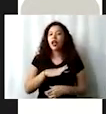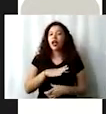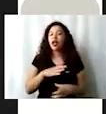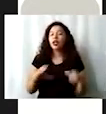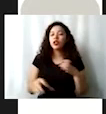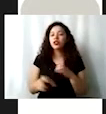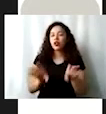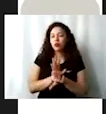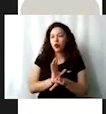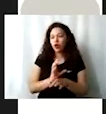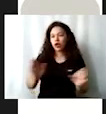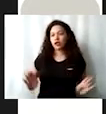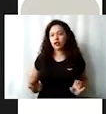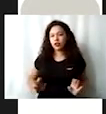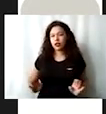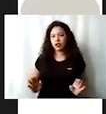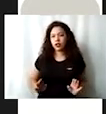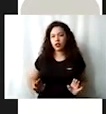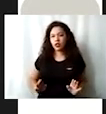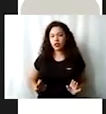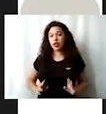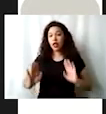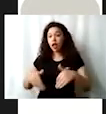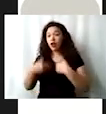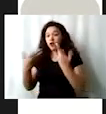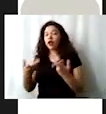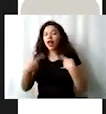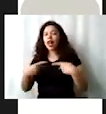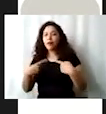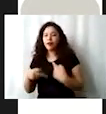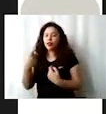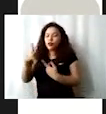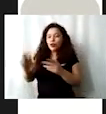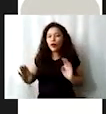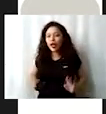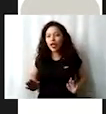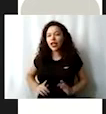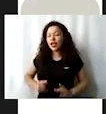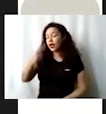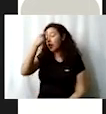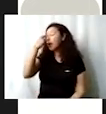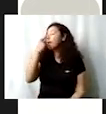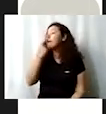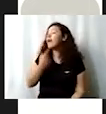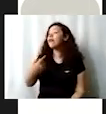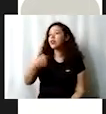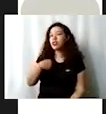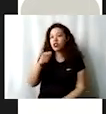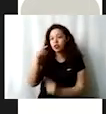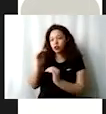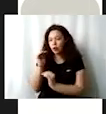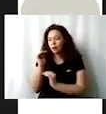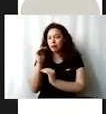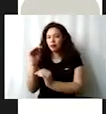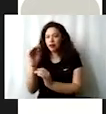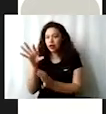extrínsecos, es decir, propios del trabajador, de esa persona, ese perfil que yo quiero que cumpla a la hora de que